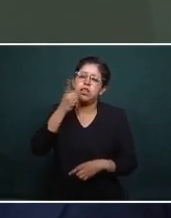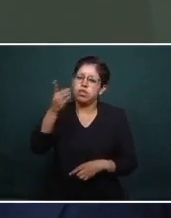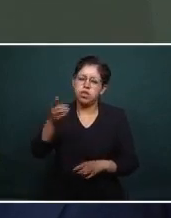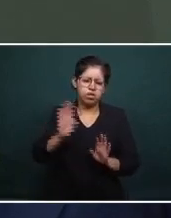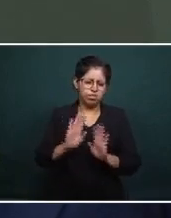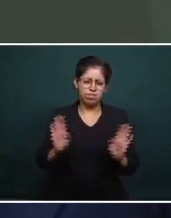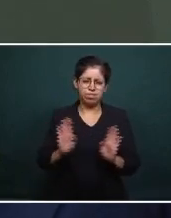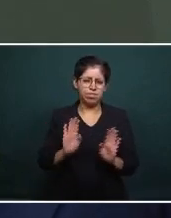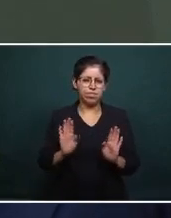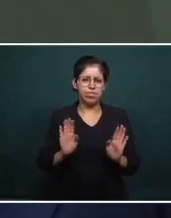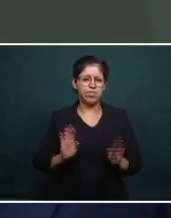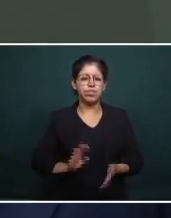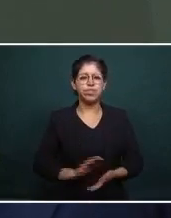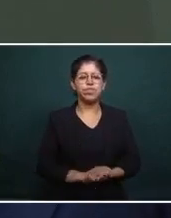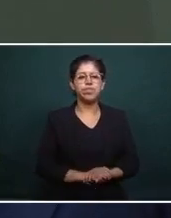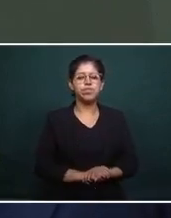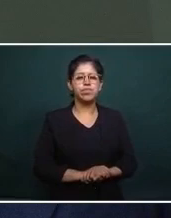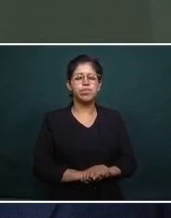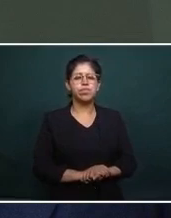porque